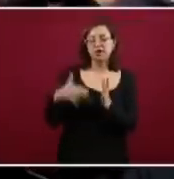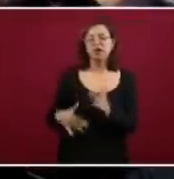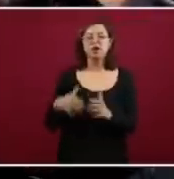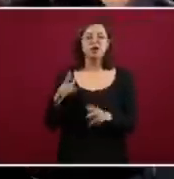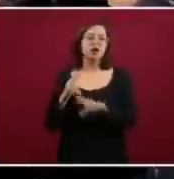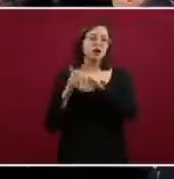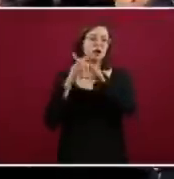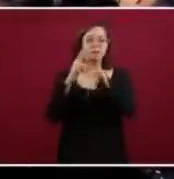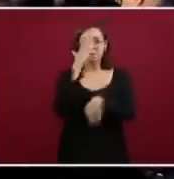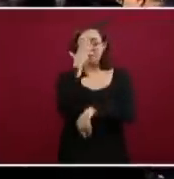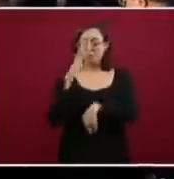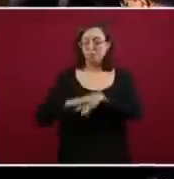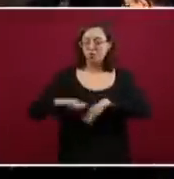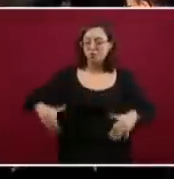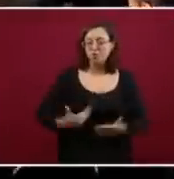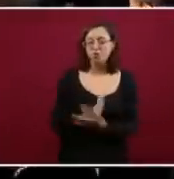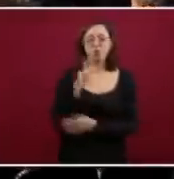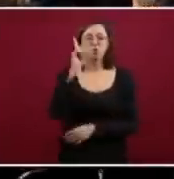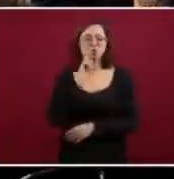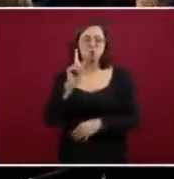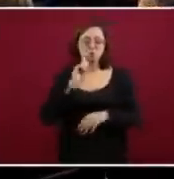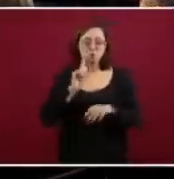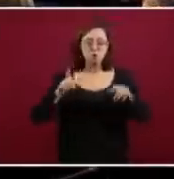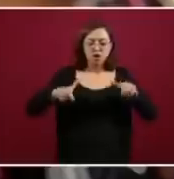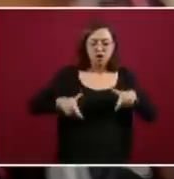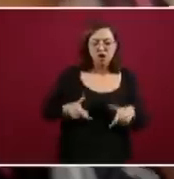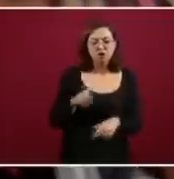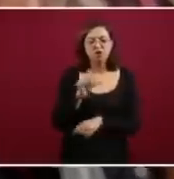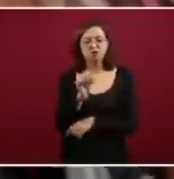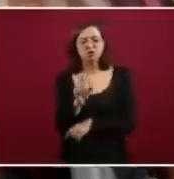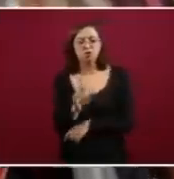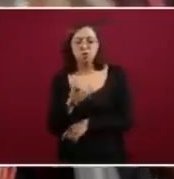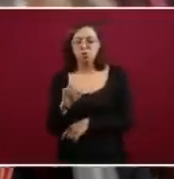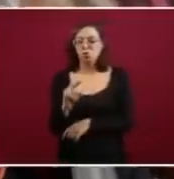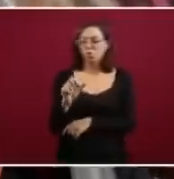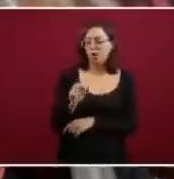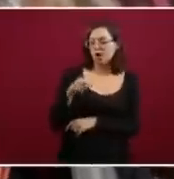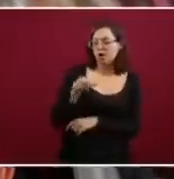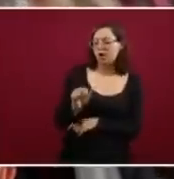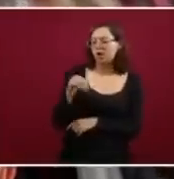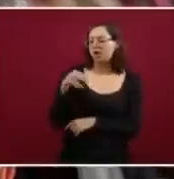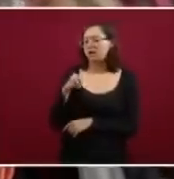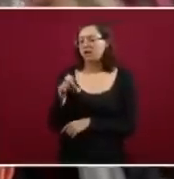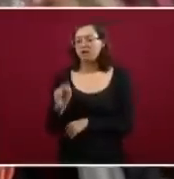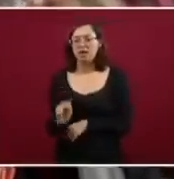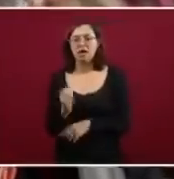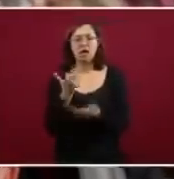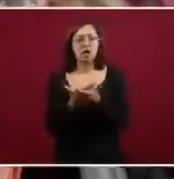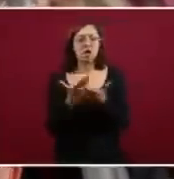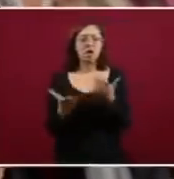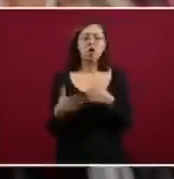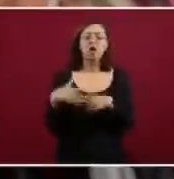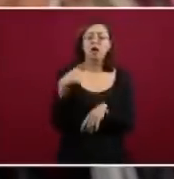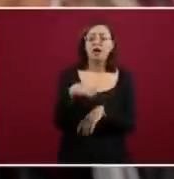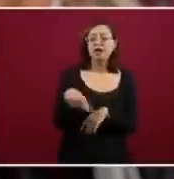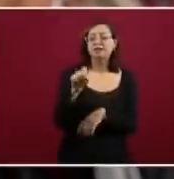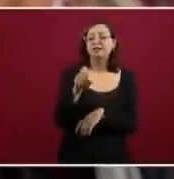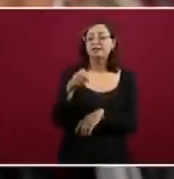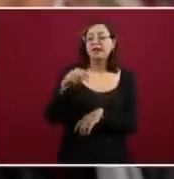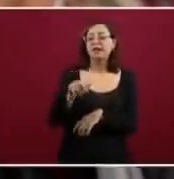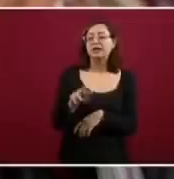cruz en este marco qué opinión le merece la realización de la feria internacional del libro en el cenart que está llevando a cabo y